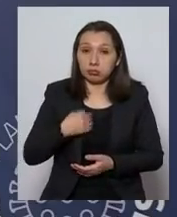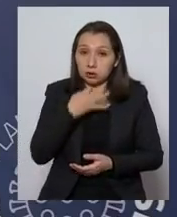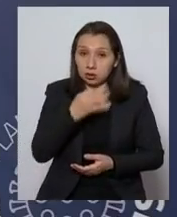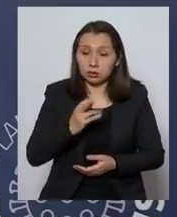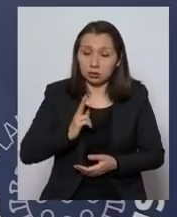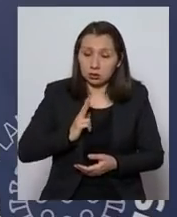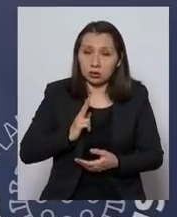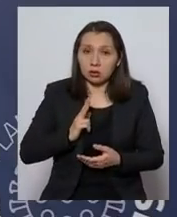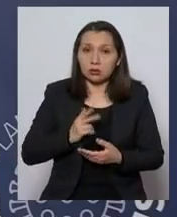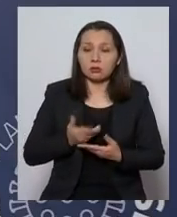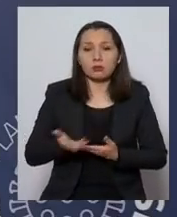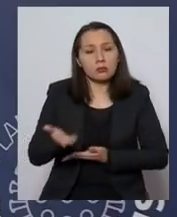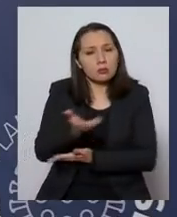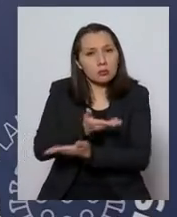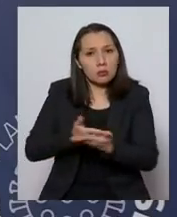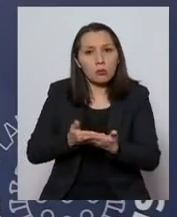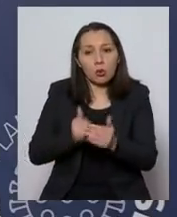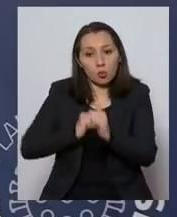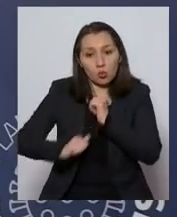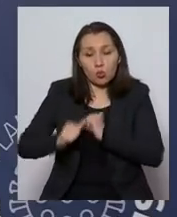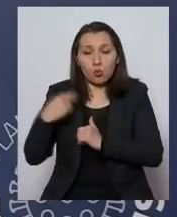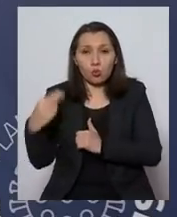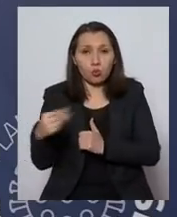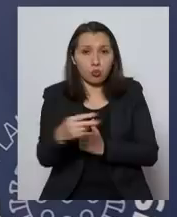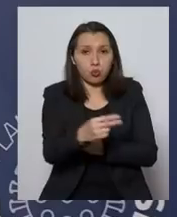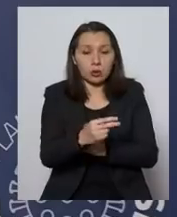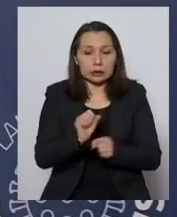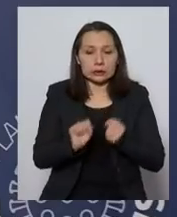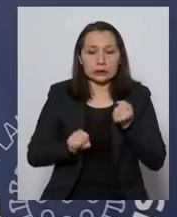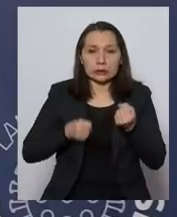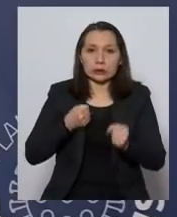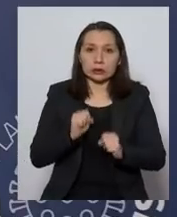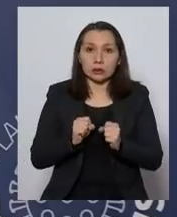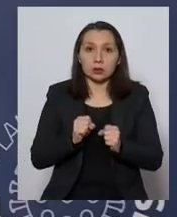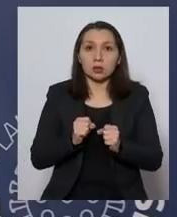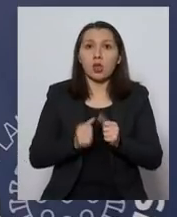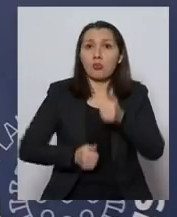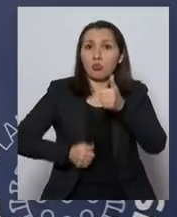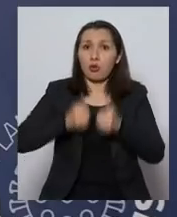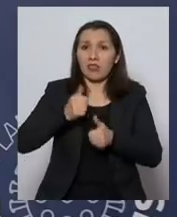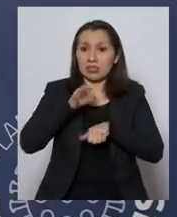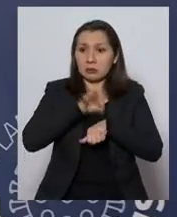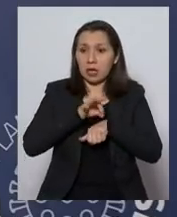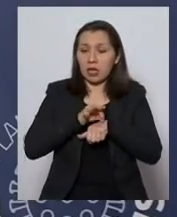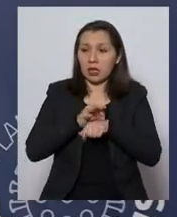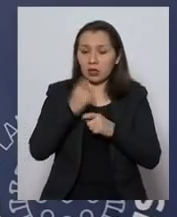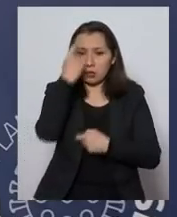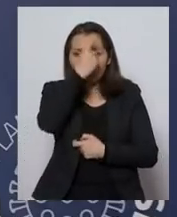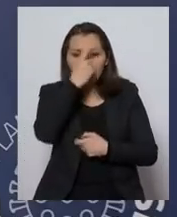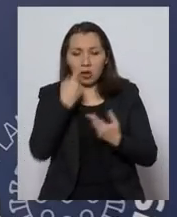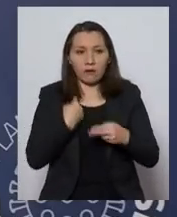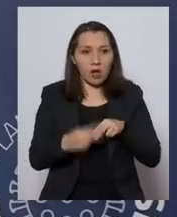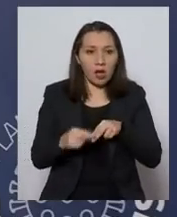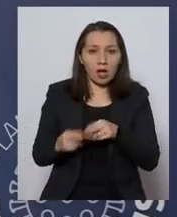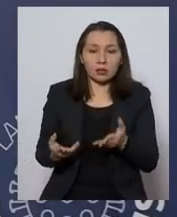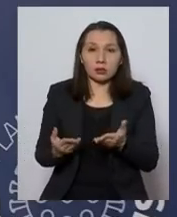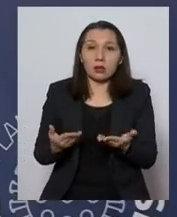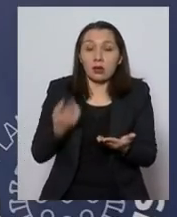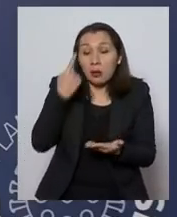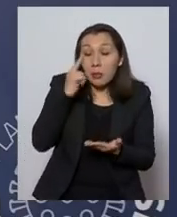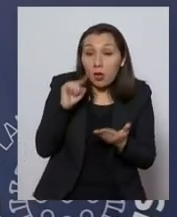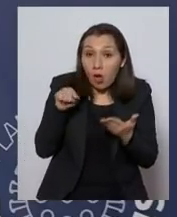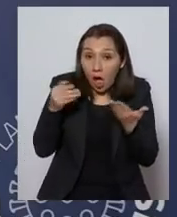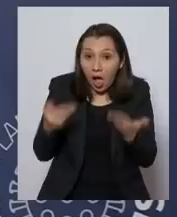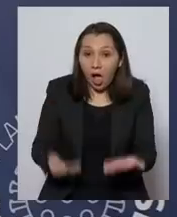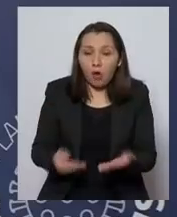que compartimos el sufrimiento y la angustia de nuestros profesionales, pero hasta aquí